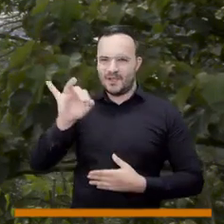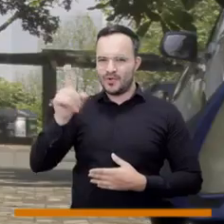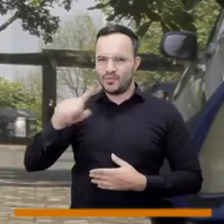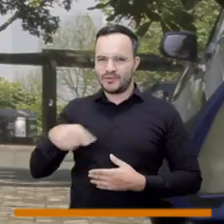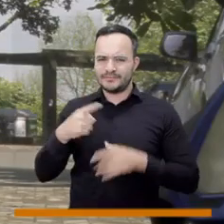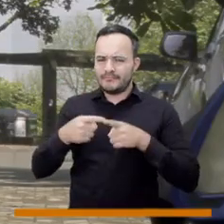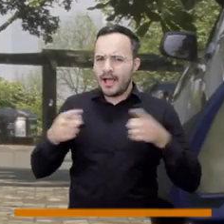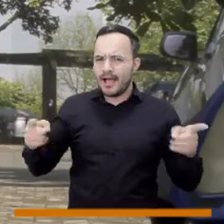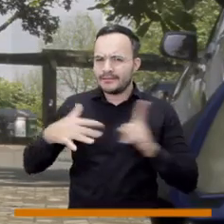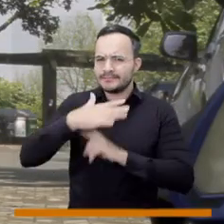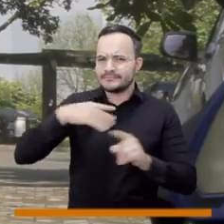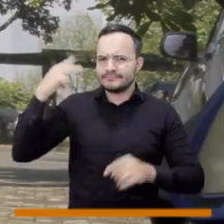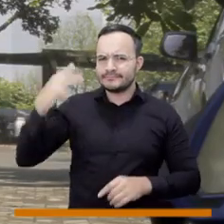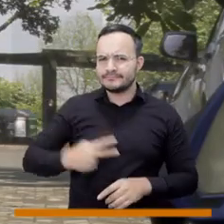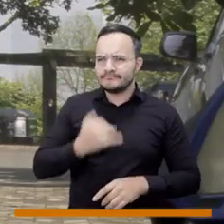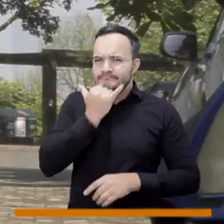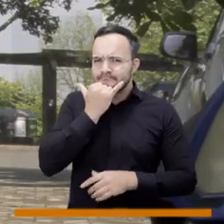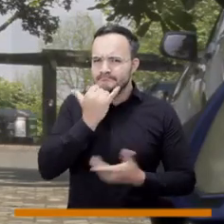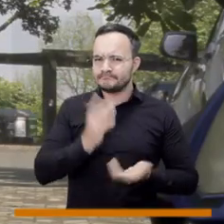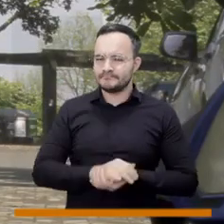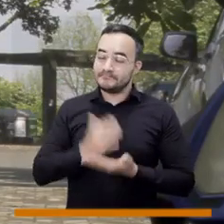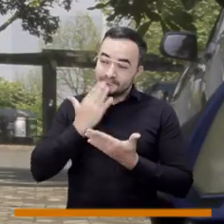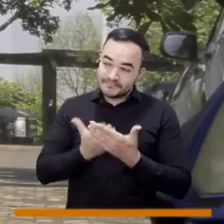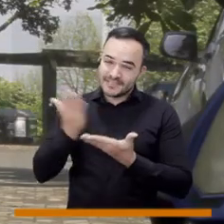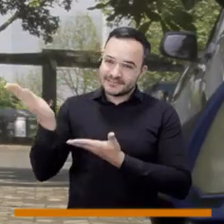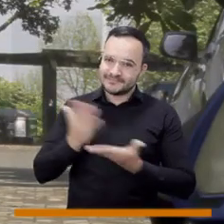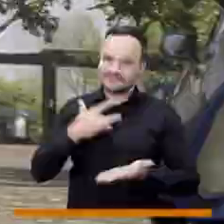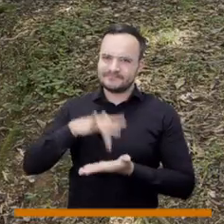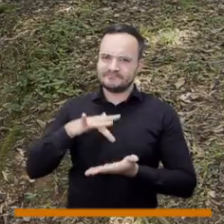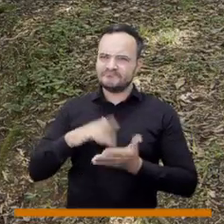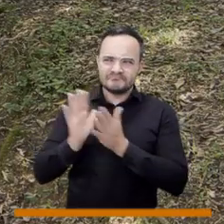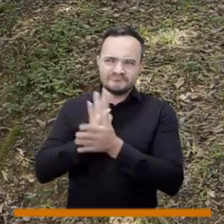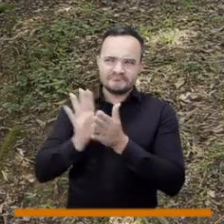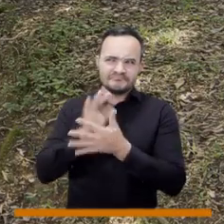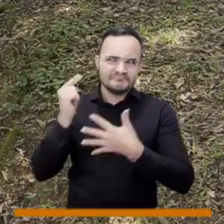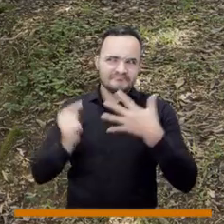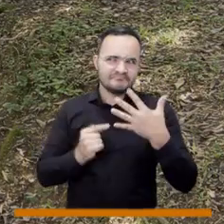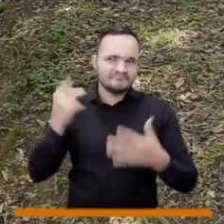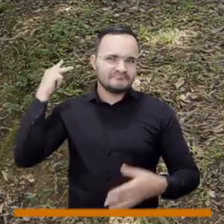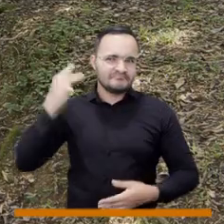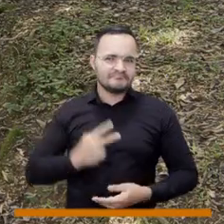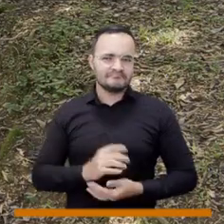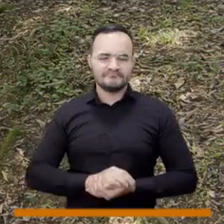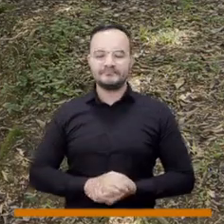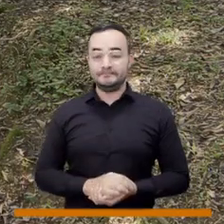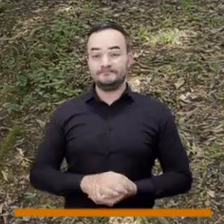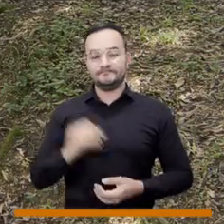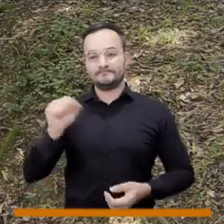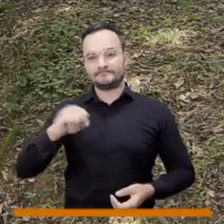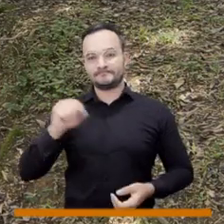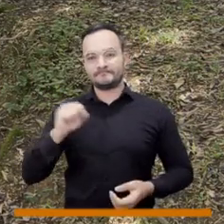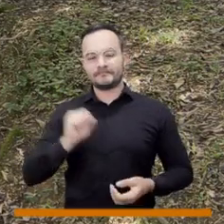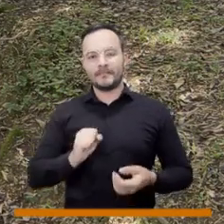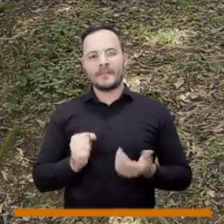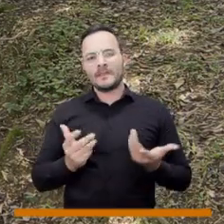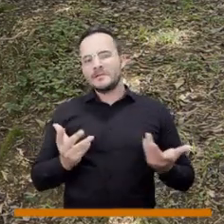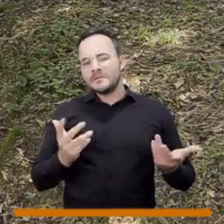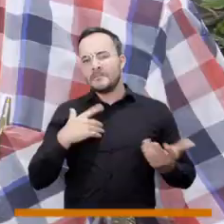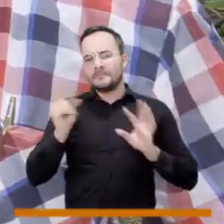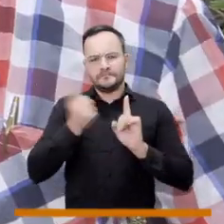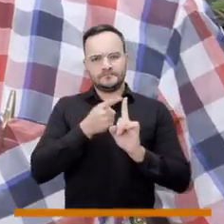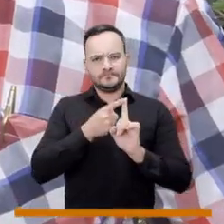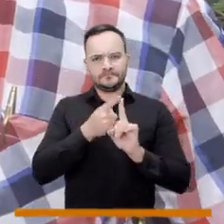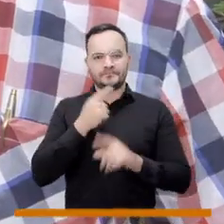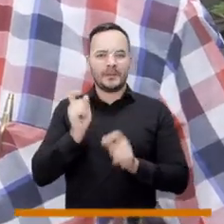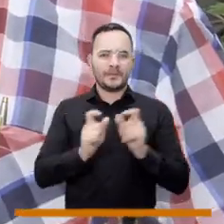bienvenido Muchas gracias por recibirnos también y cuáles son los secretos que guarda el cerro la zadera eh podríamos empezar con que la